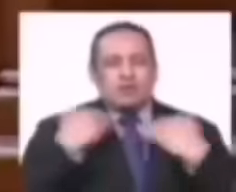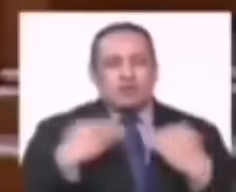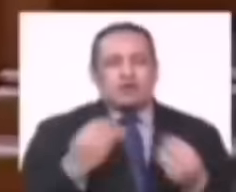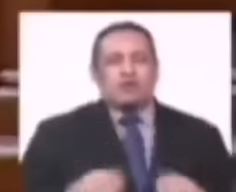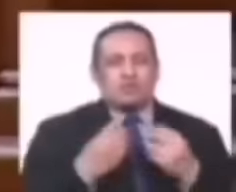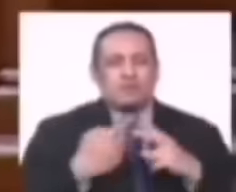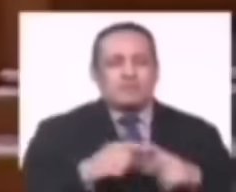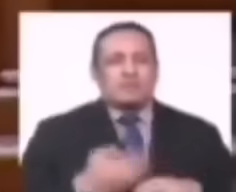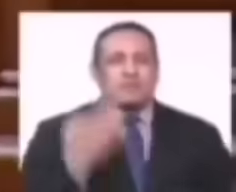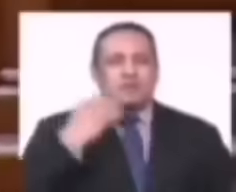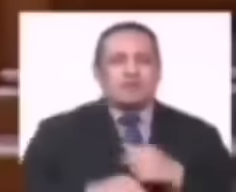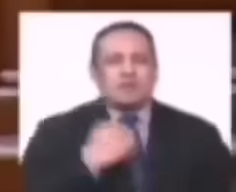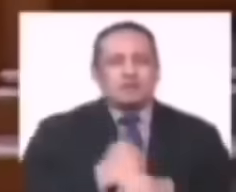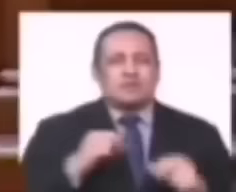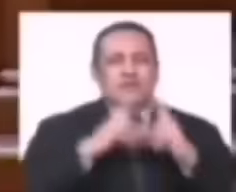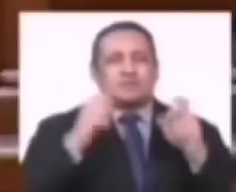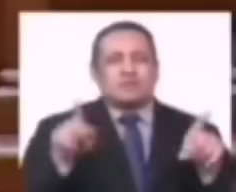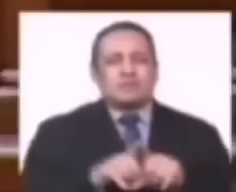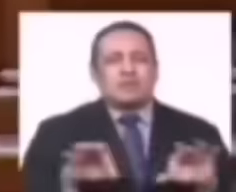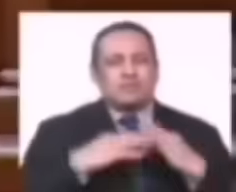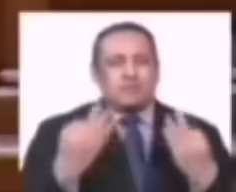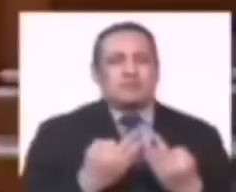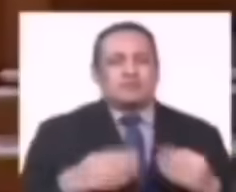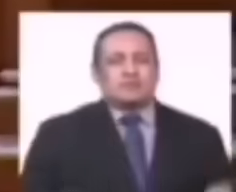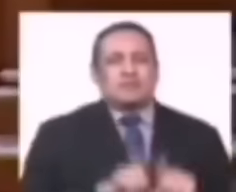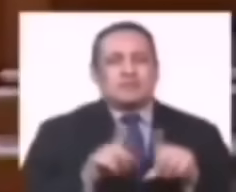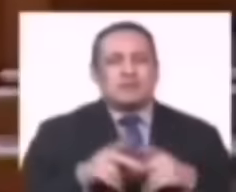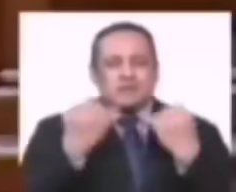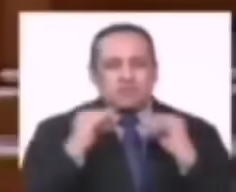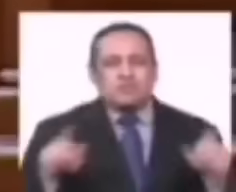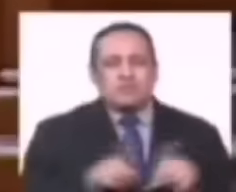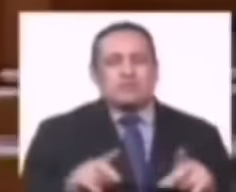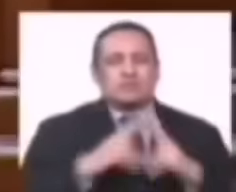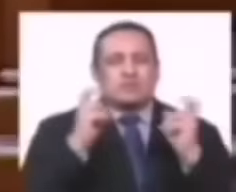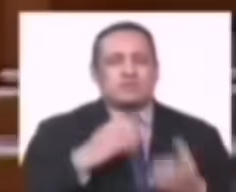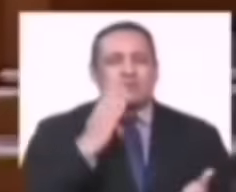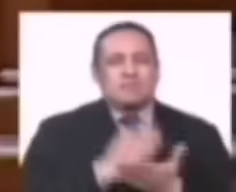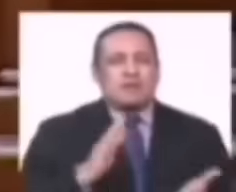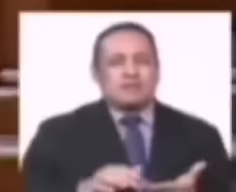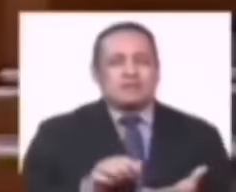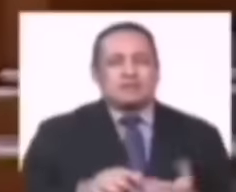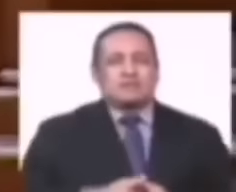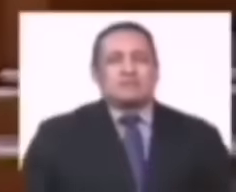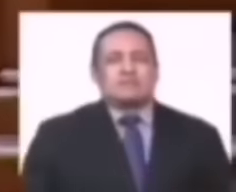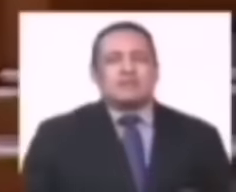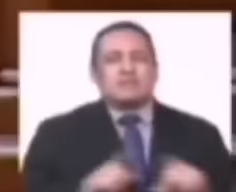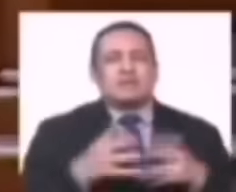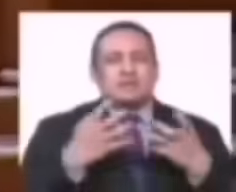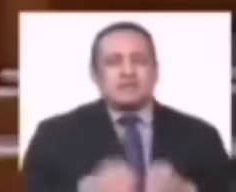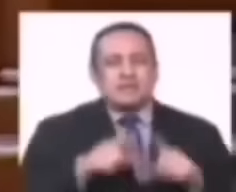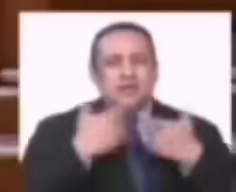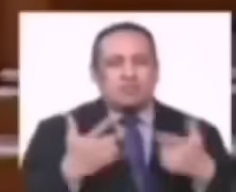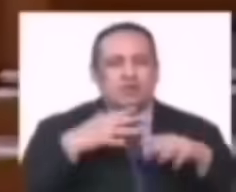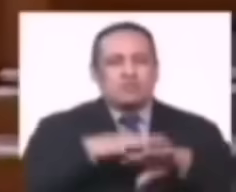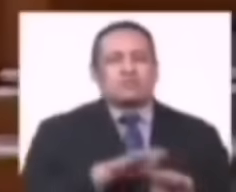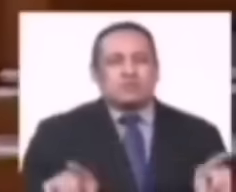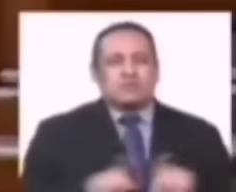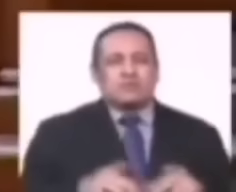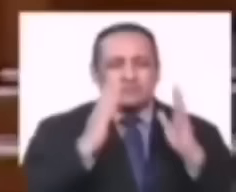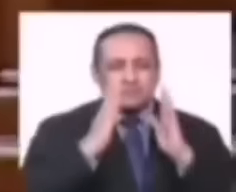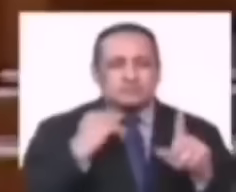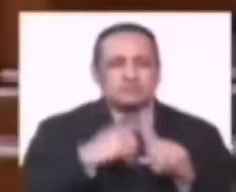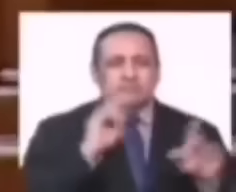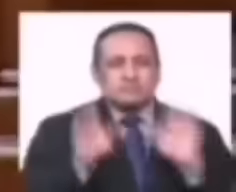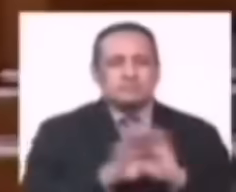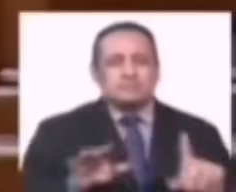mucho tiempo con este tipo de agendas, a la familia, al idioma, y esta es una parte de ella. ¿Quieren lenguaje inclusivo? Pues dediquémonos, por ejemplo, a sacar